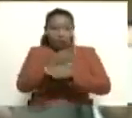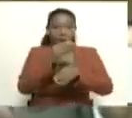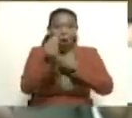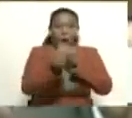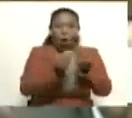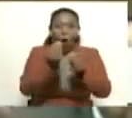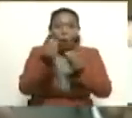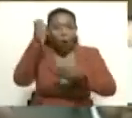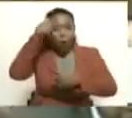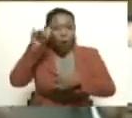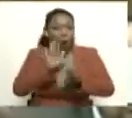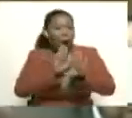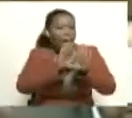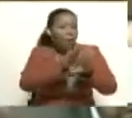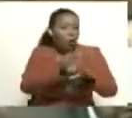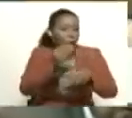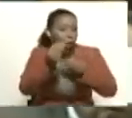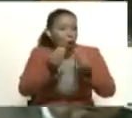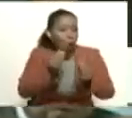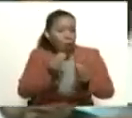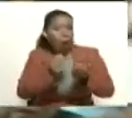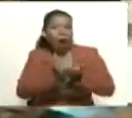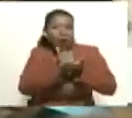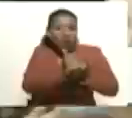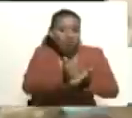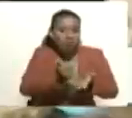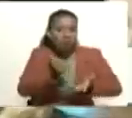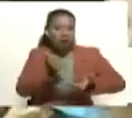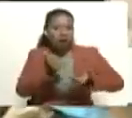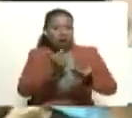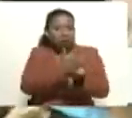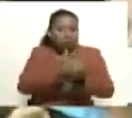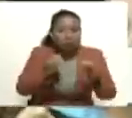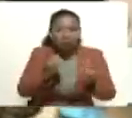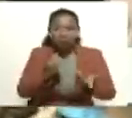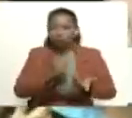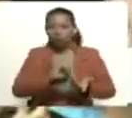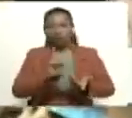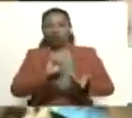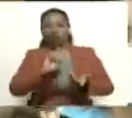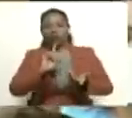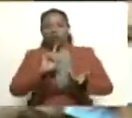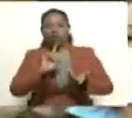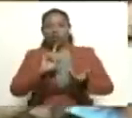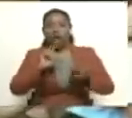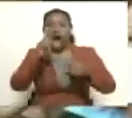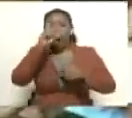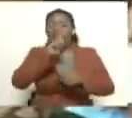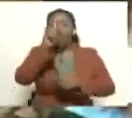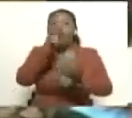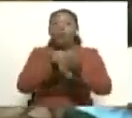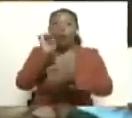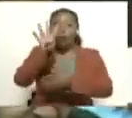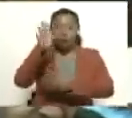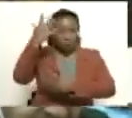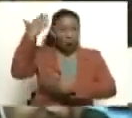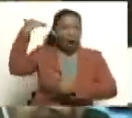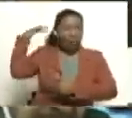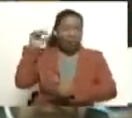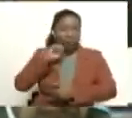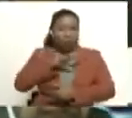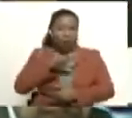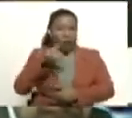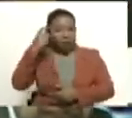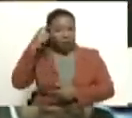progreso, desarrollo, prosperidad, democracia. ¿O es que acaso no nos acordamos del año 2004... cuando